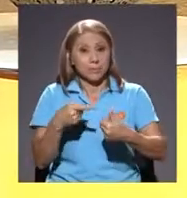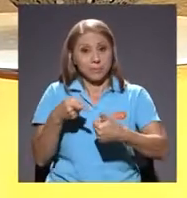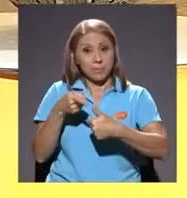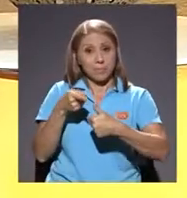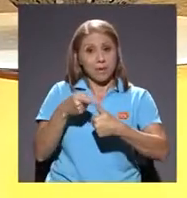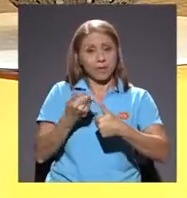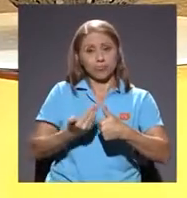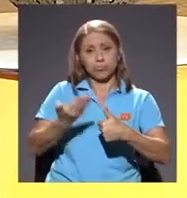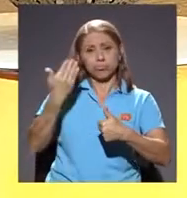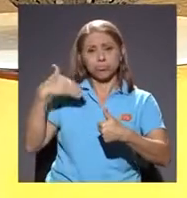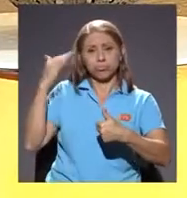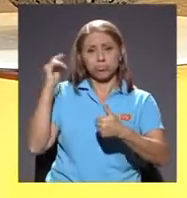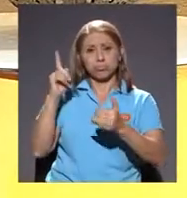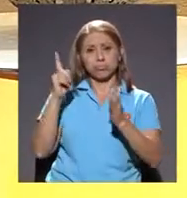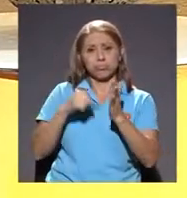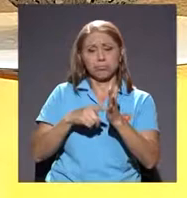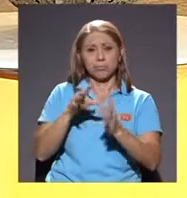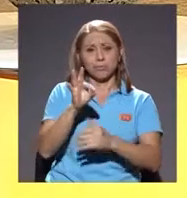1966